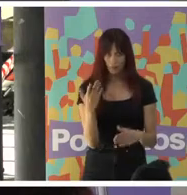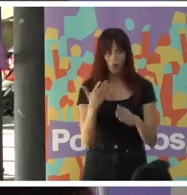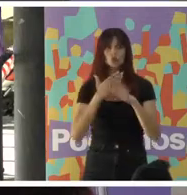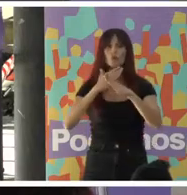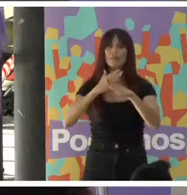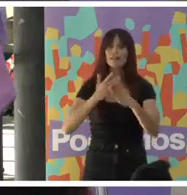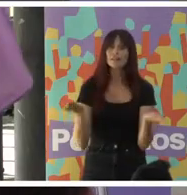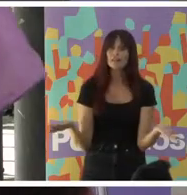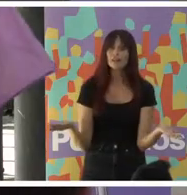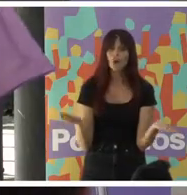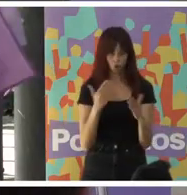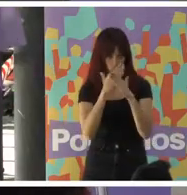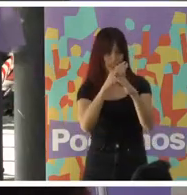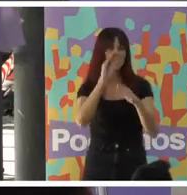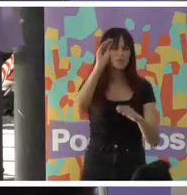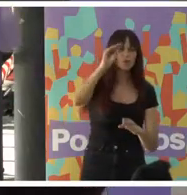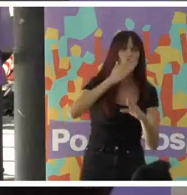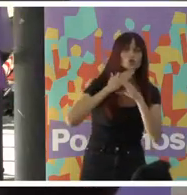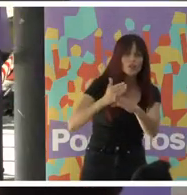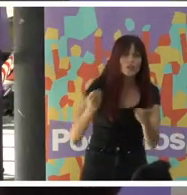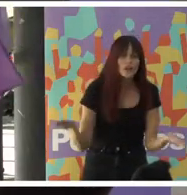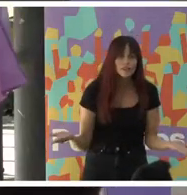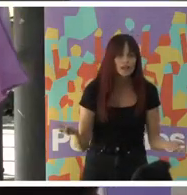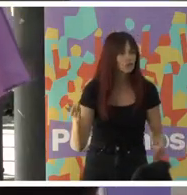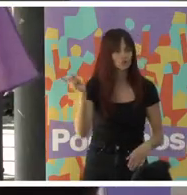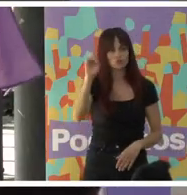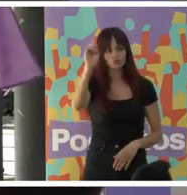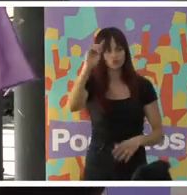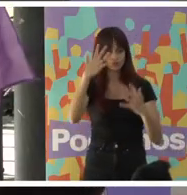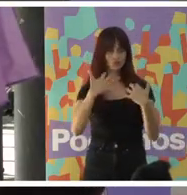suficiente? ¿Es suficiente? Lo pregunto.